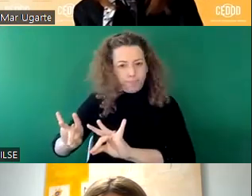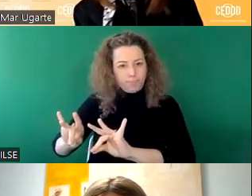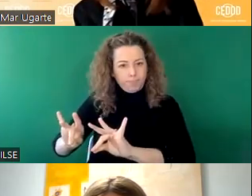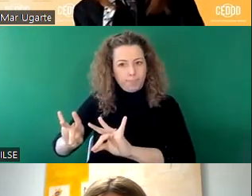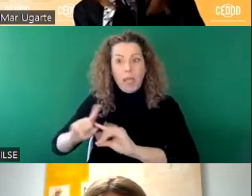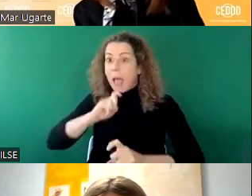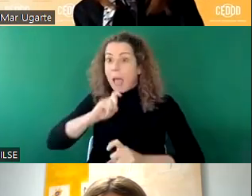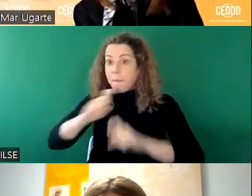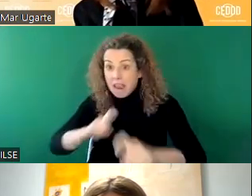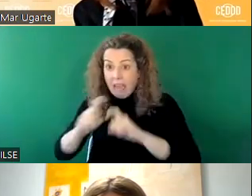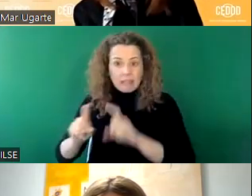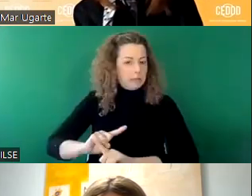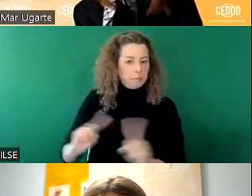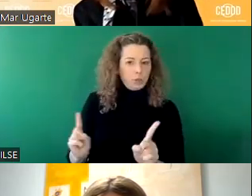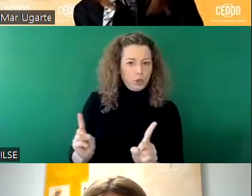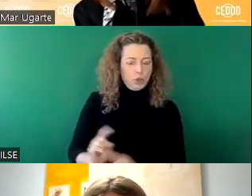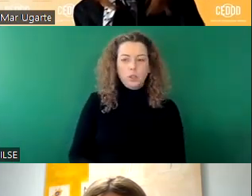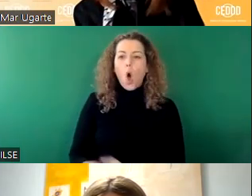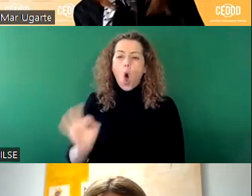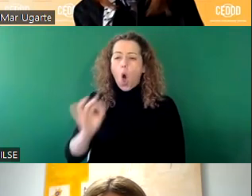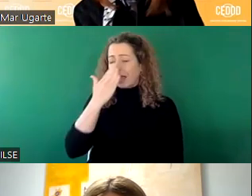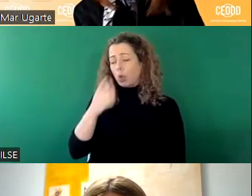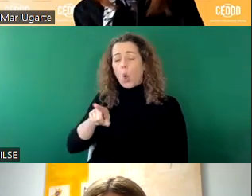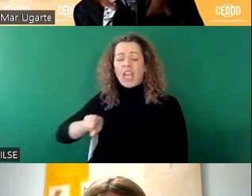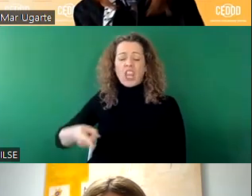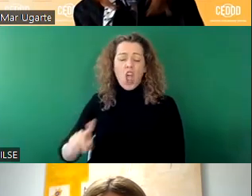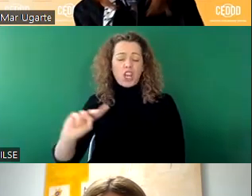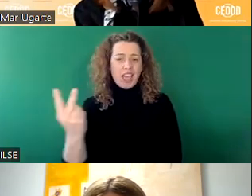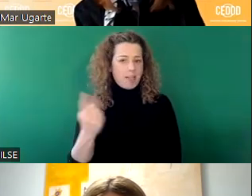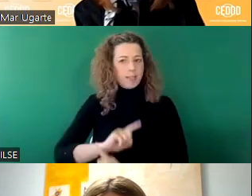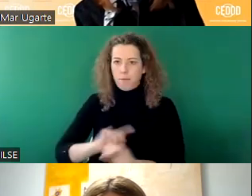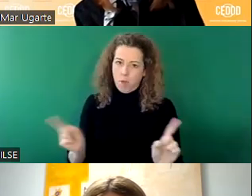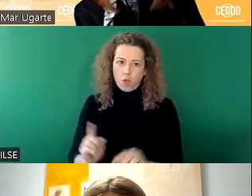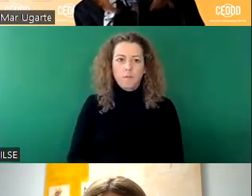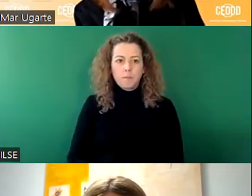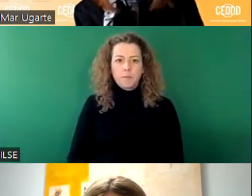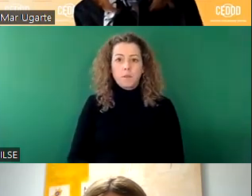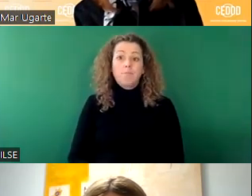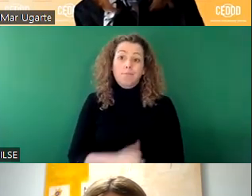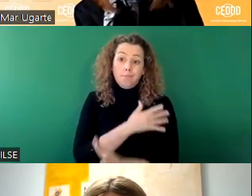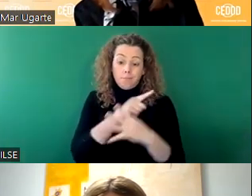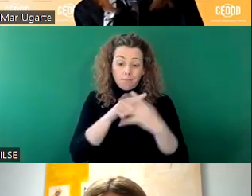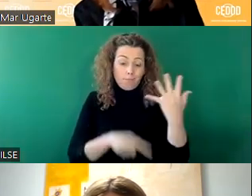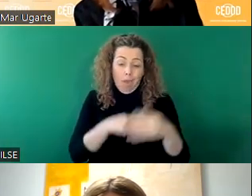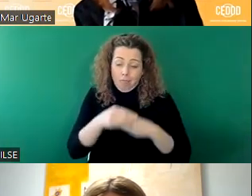las amenazas o la actitud irónica. Y es normalmente lo que hacemos,